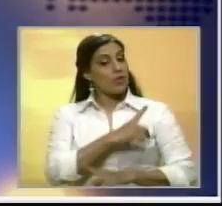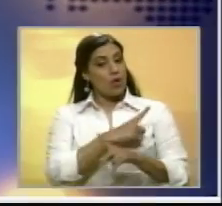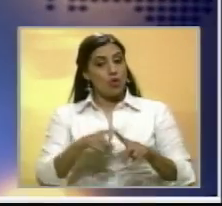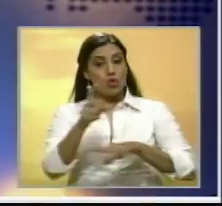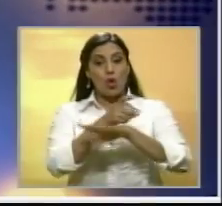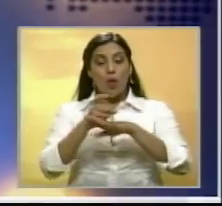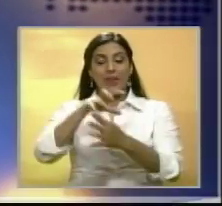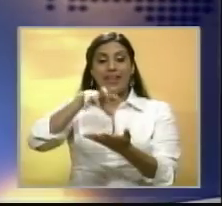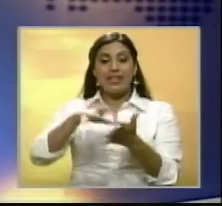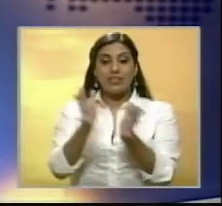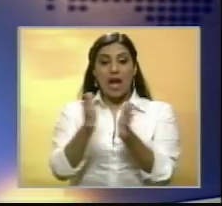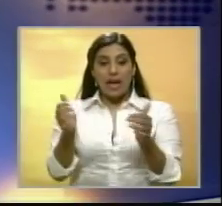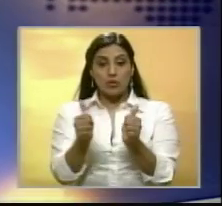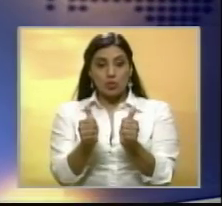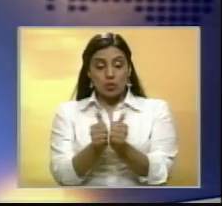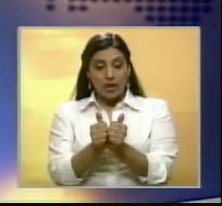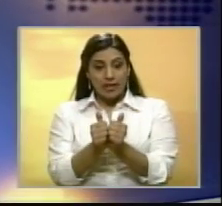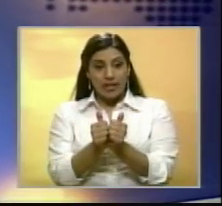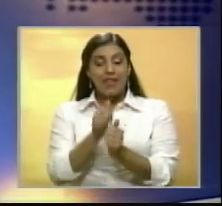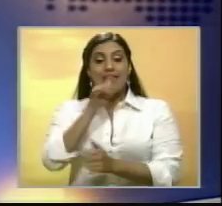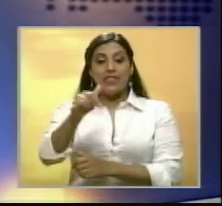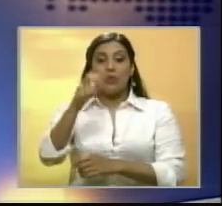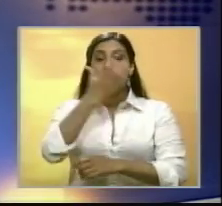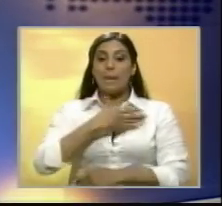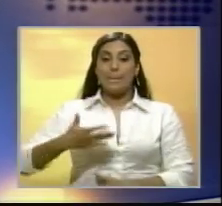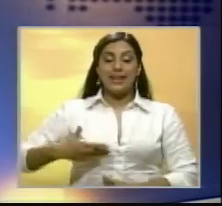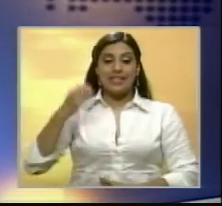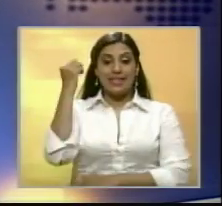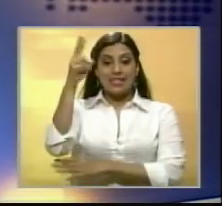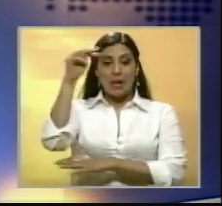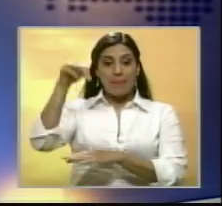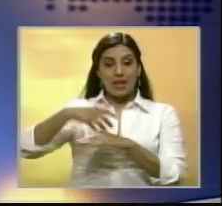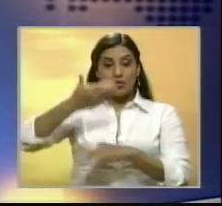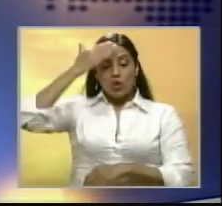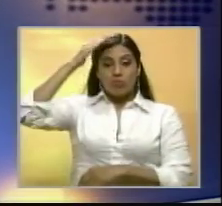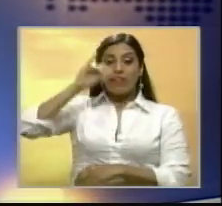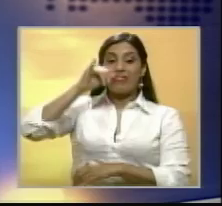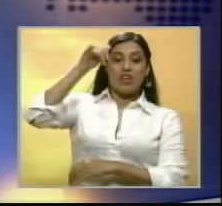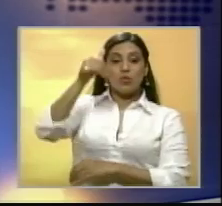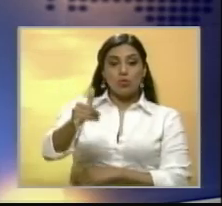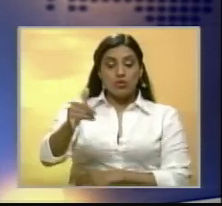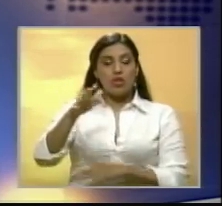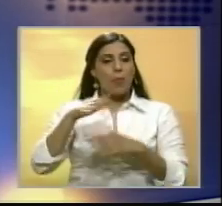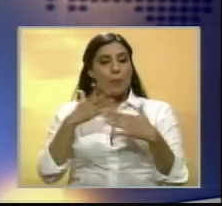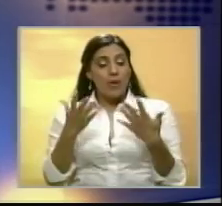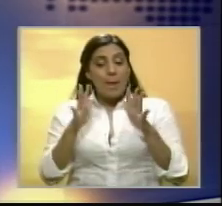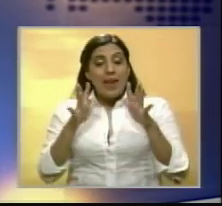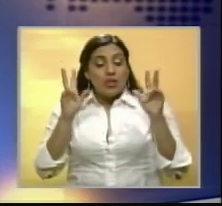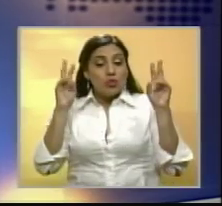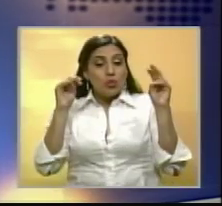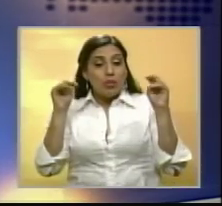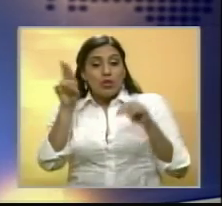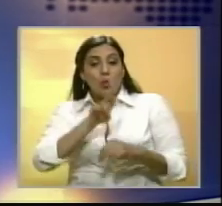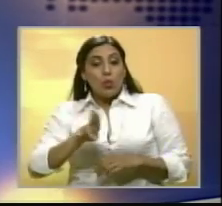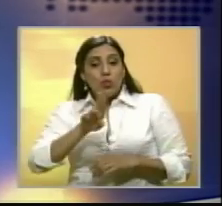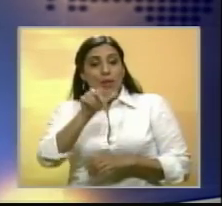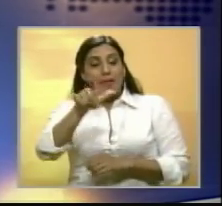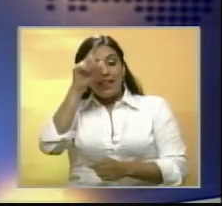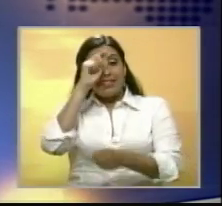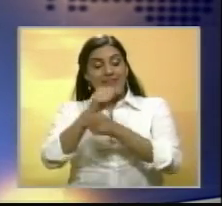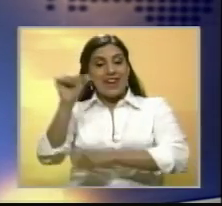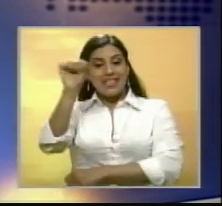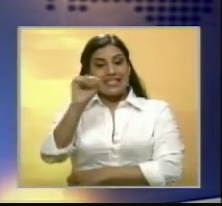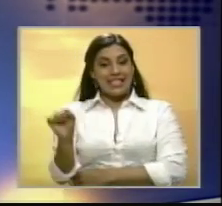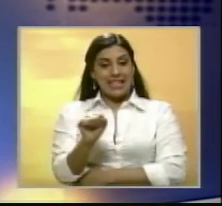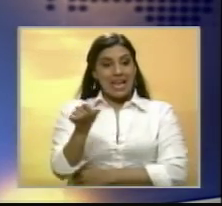el gobernador del estado Anzoátegui, Nelson Moreno, denunció al presidente de la Asamblea Nacional, Henry Ramos Ayub, por supuestamente utilizar trabajadores